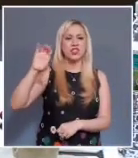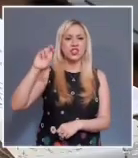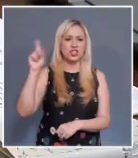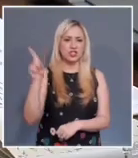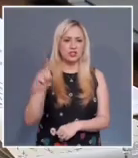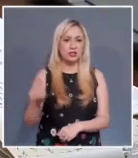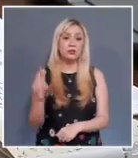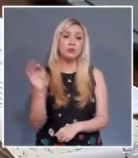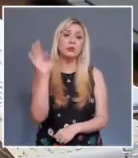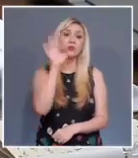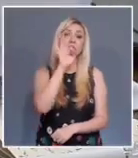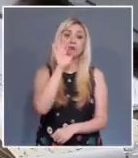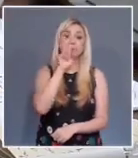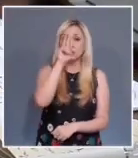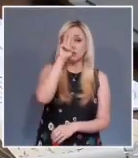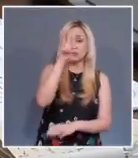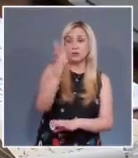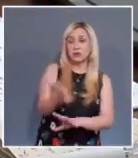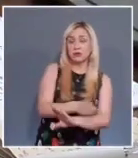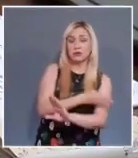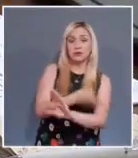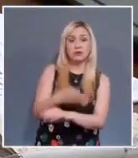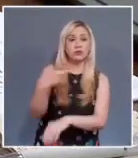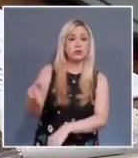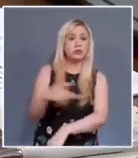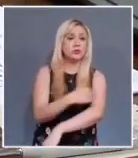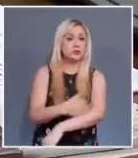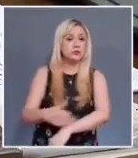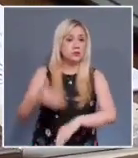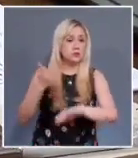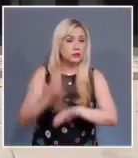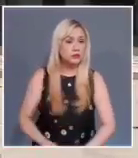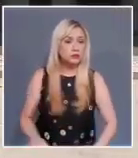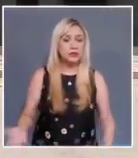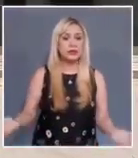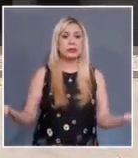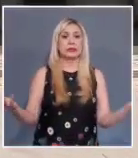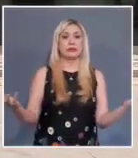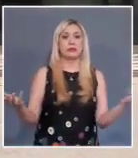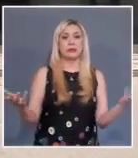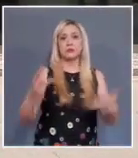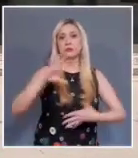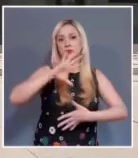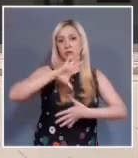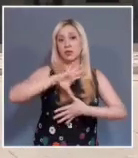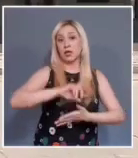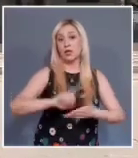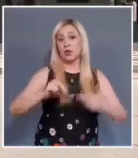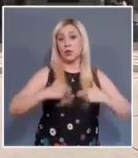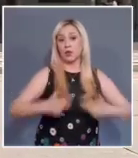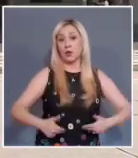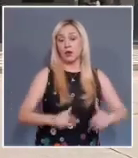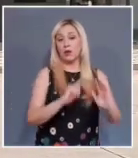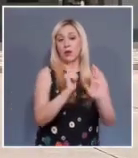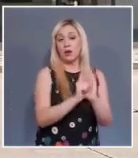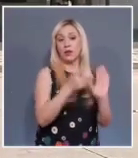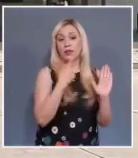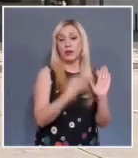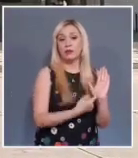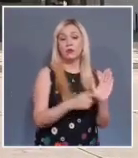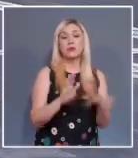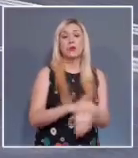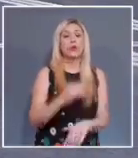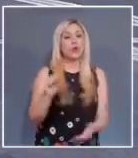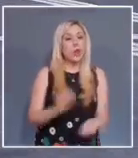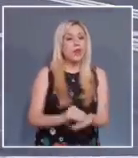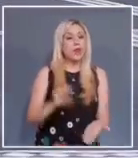e integridad consagrados en la Convención Americana sobre Derechos Humanos, porque persiste un contexto estigmatizante